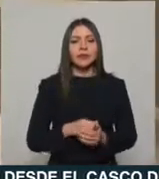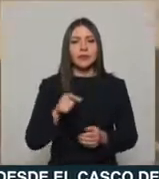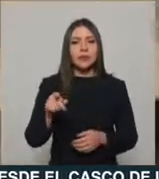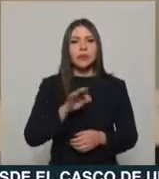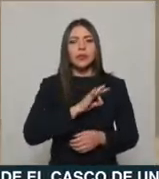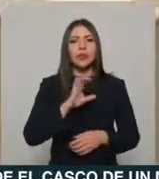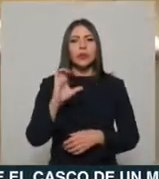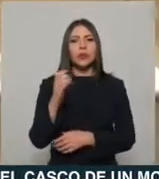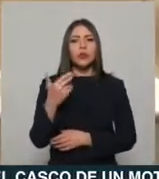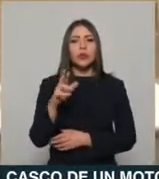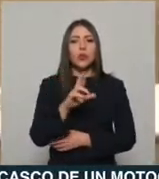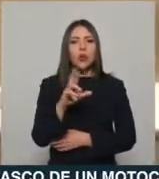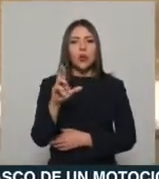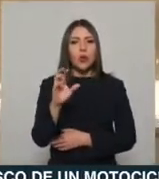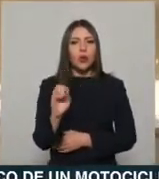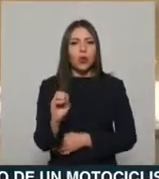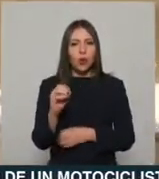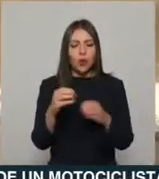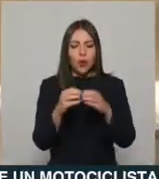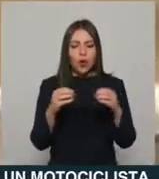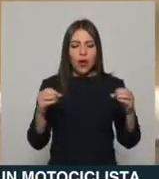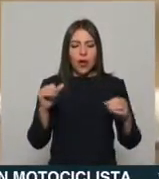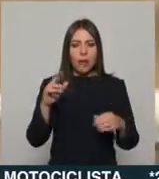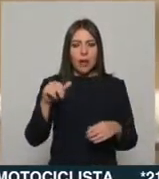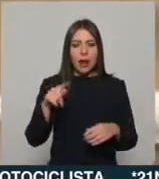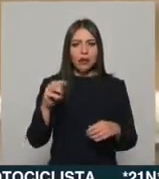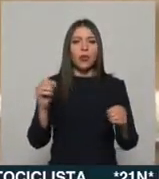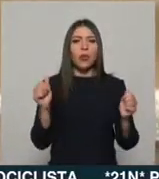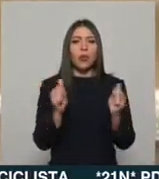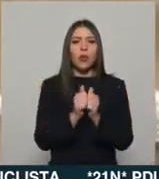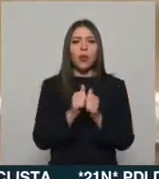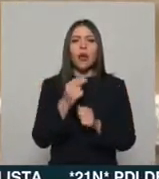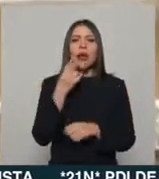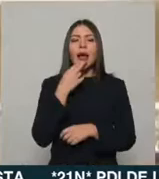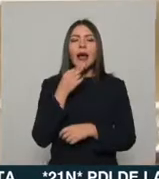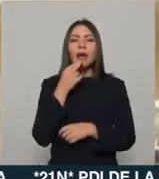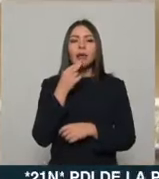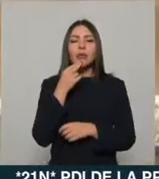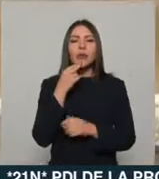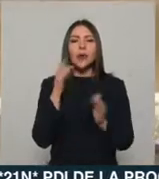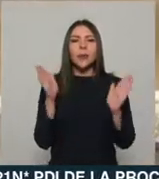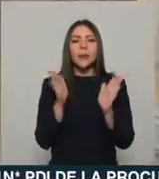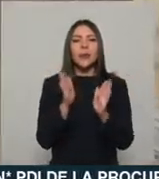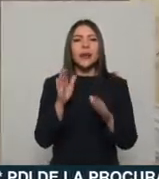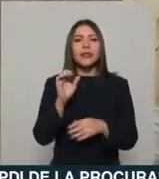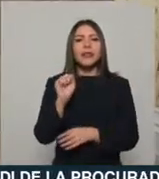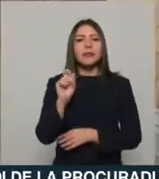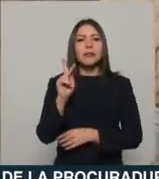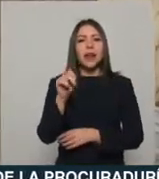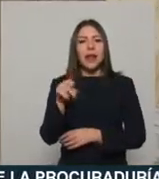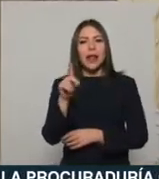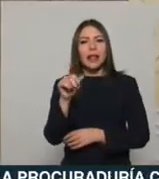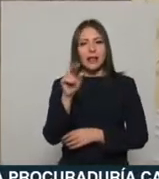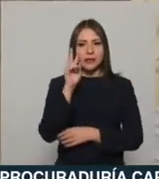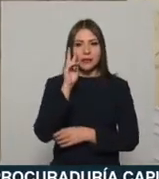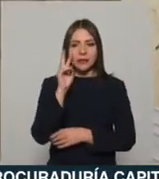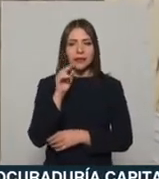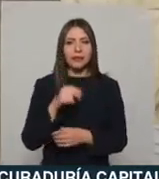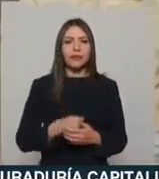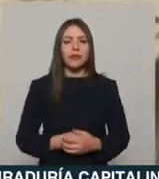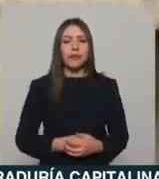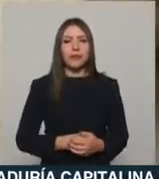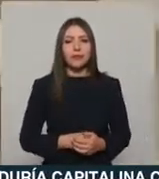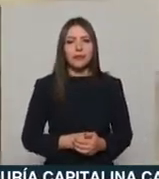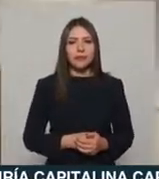con Splenda, endulzante Splenda. Churritos de amaranto. Vamos a darle una vuelta a lo tradicional. Aquí vamos a agregar amaranto